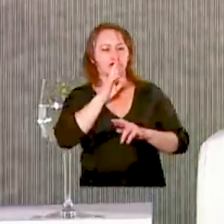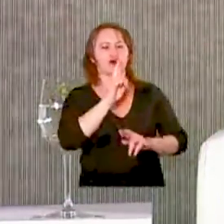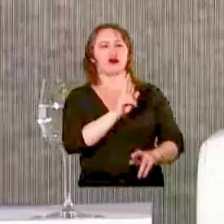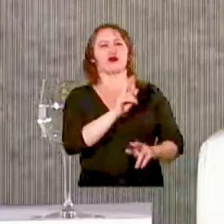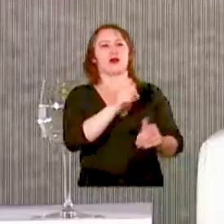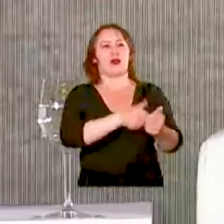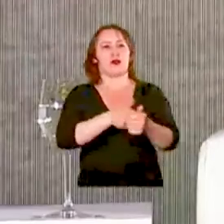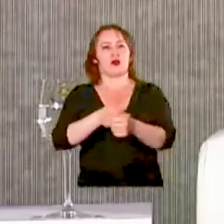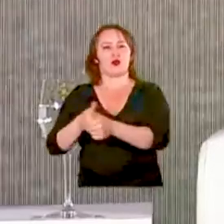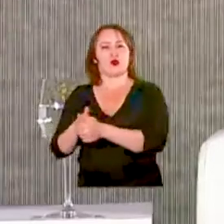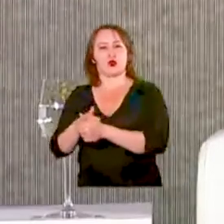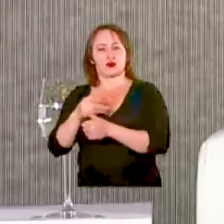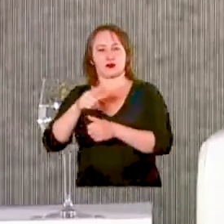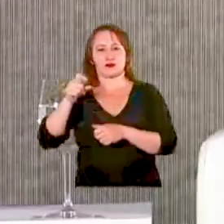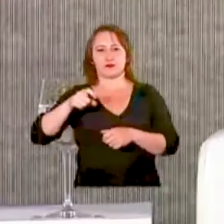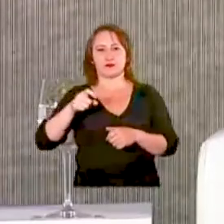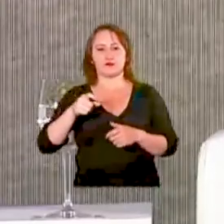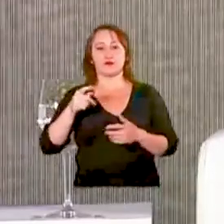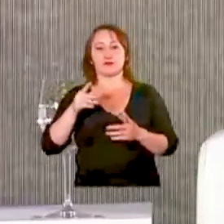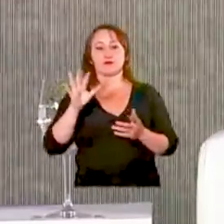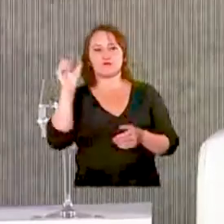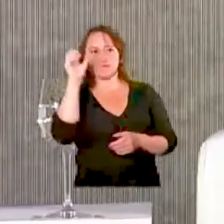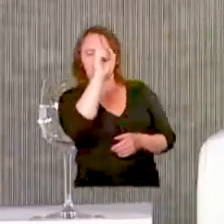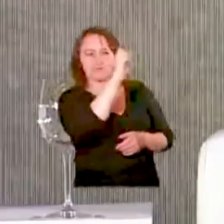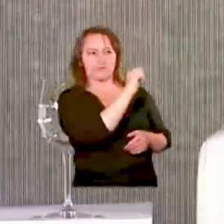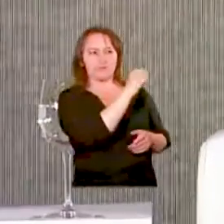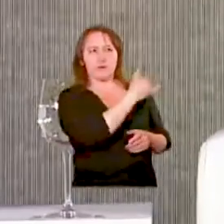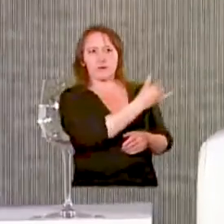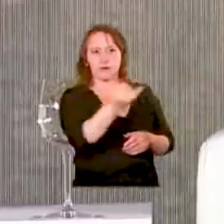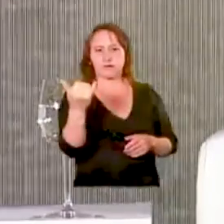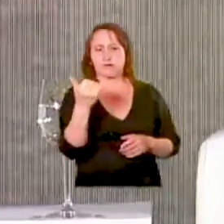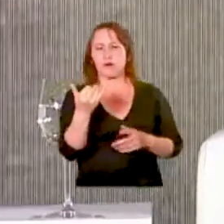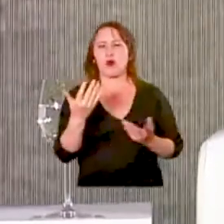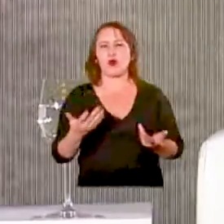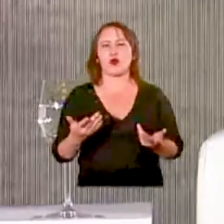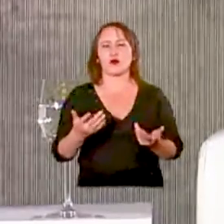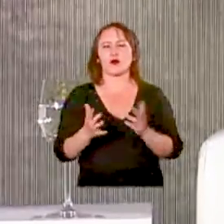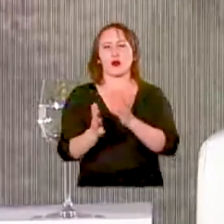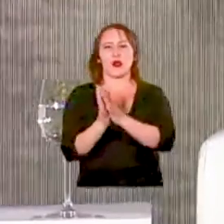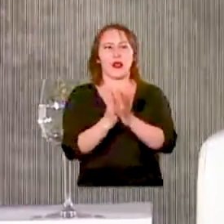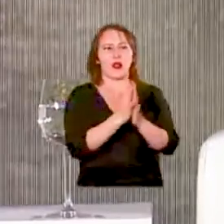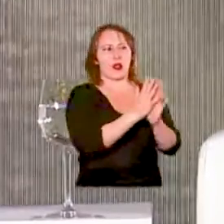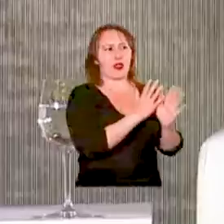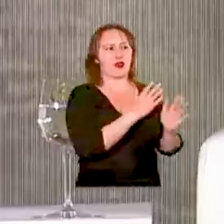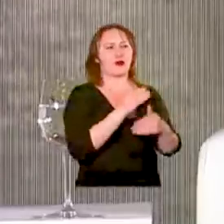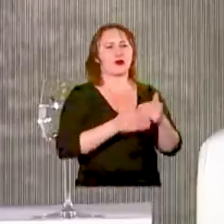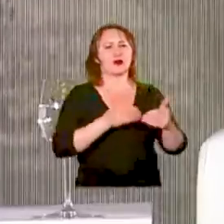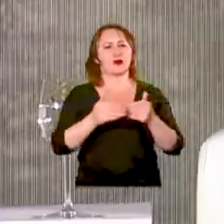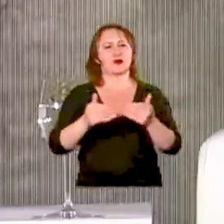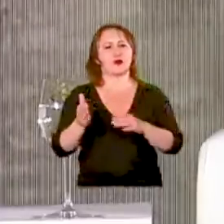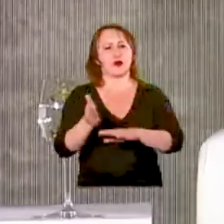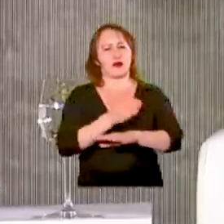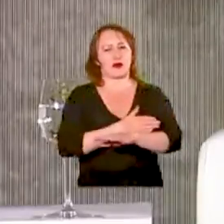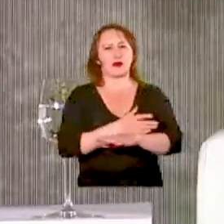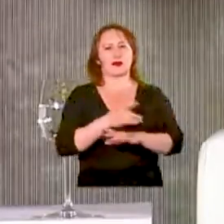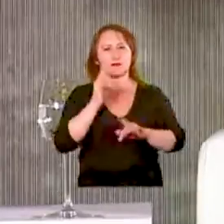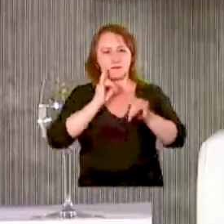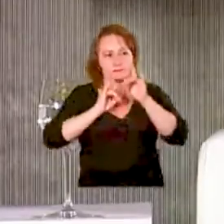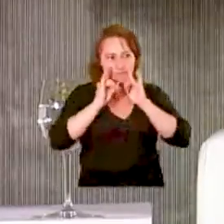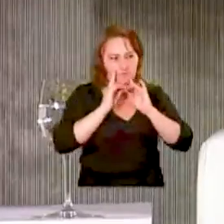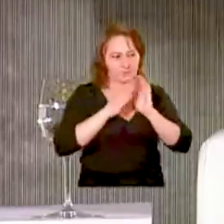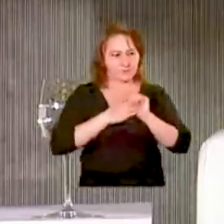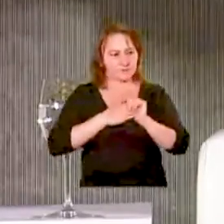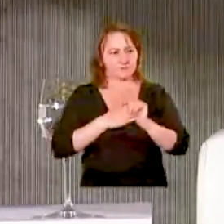respondiendo a cada una de esas necesidades que pudimos identificar gracias a esos procesos previos de oír y